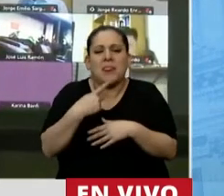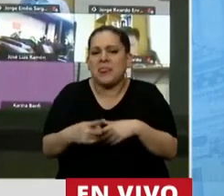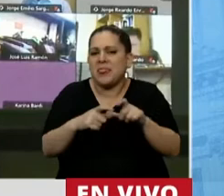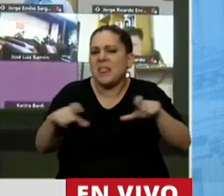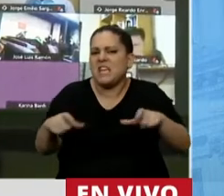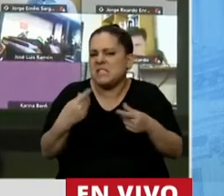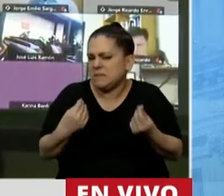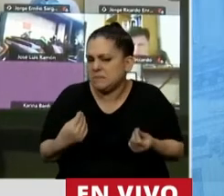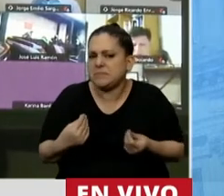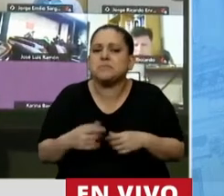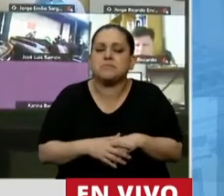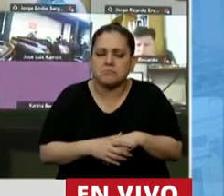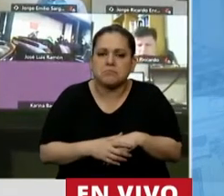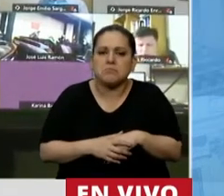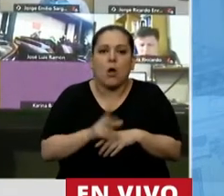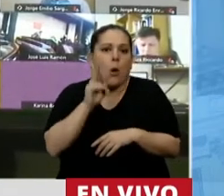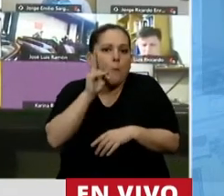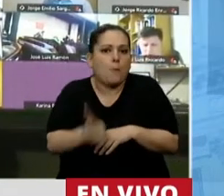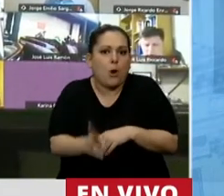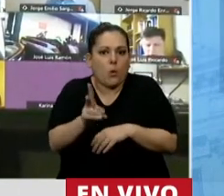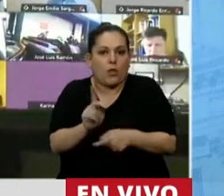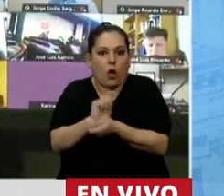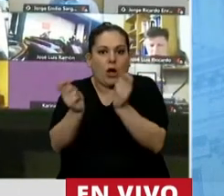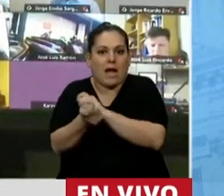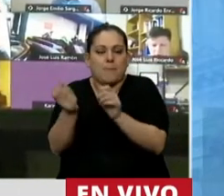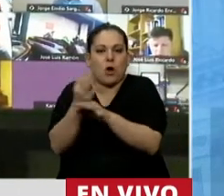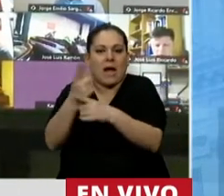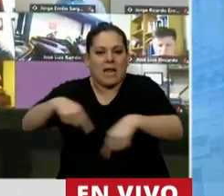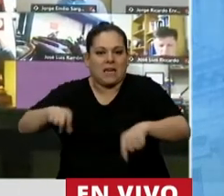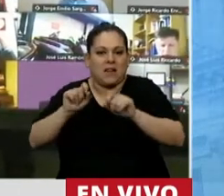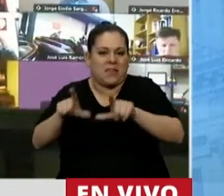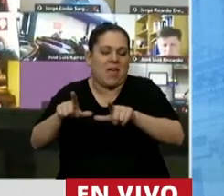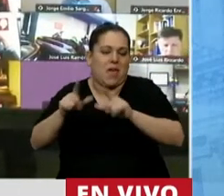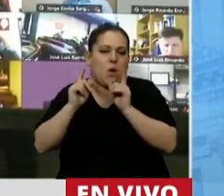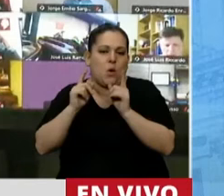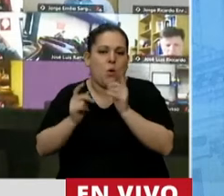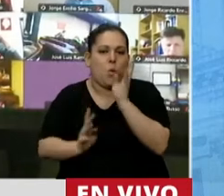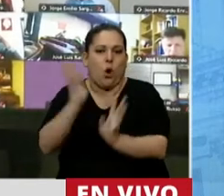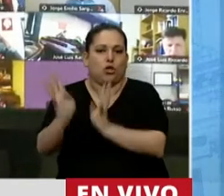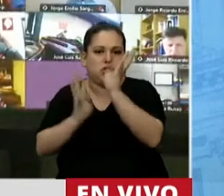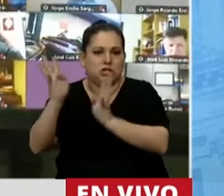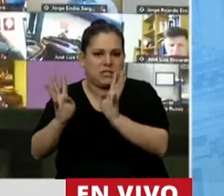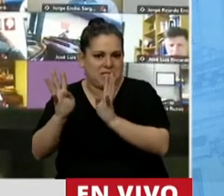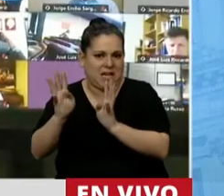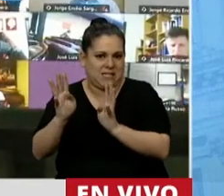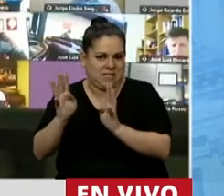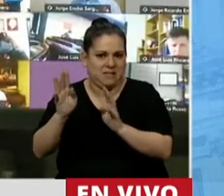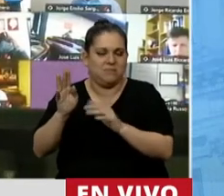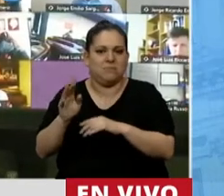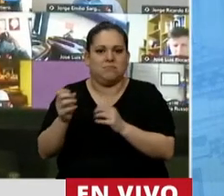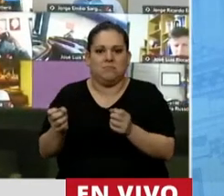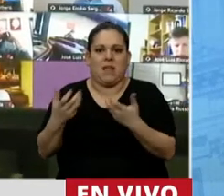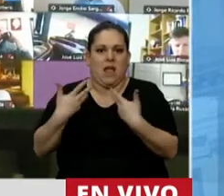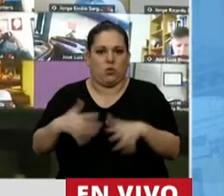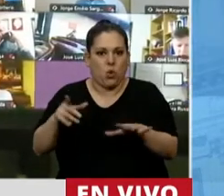que no solamente estaba prohibido el cambio de categoría en el caso de los bosques nativos, sino también agregó, y esto lo hicimos en el